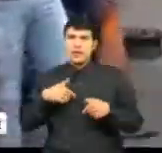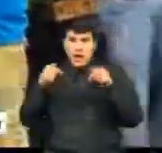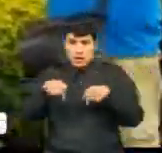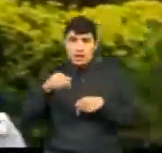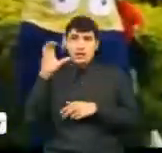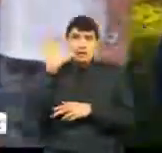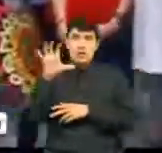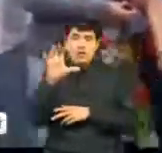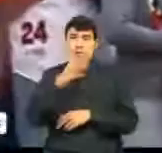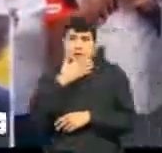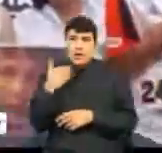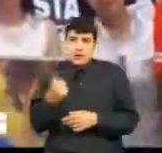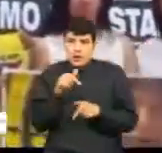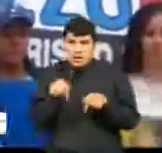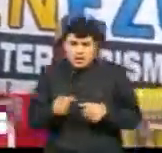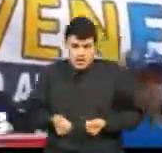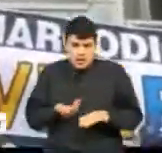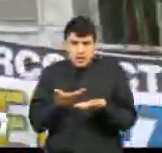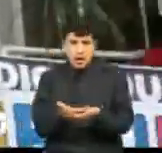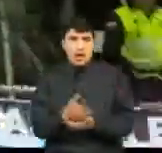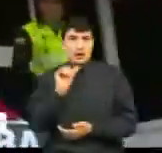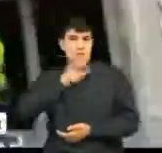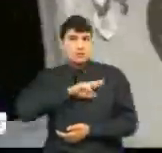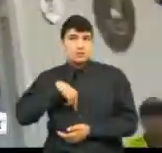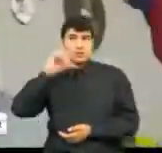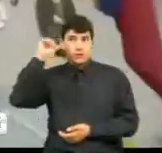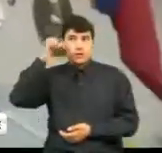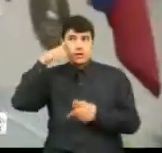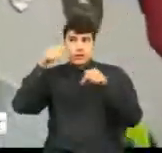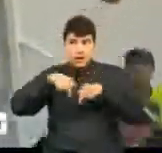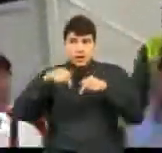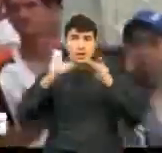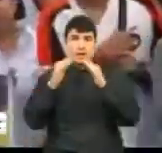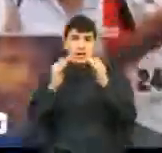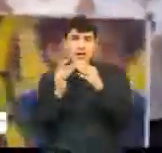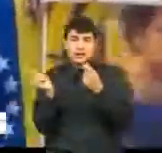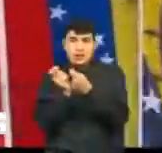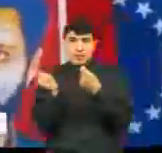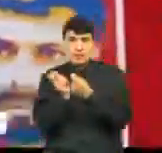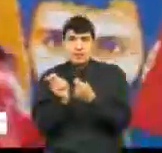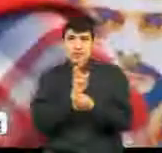país lo mejor de nosotros. Recordemos que esta es la casa del vecino, que acá